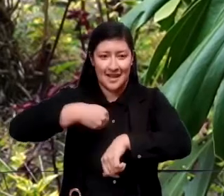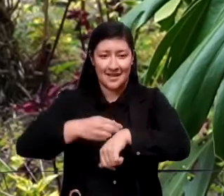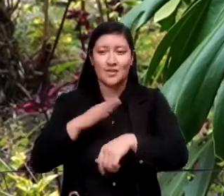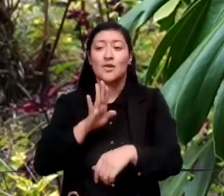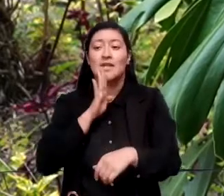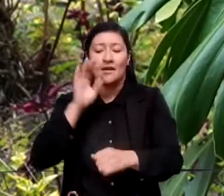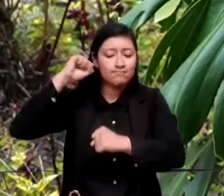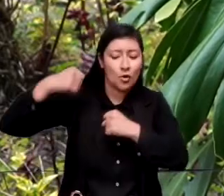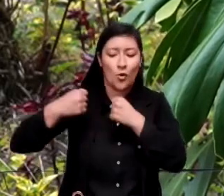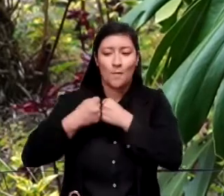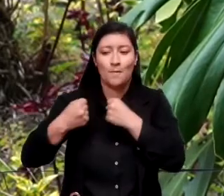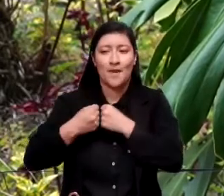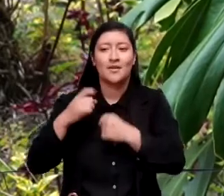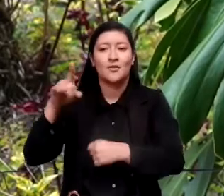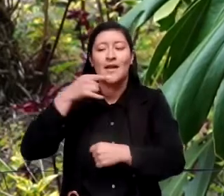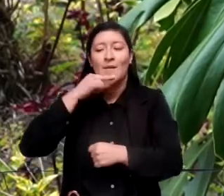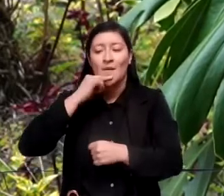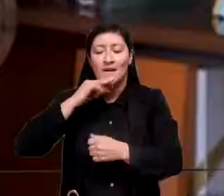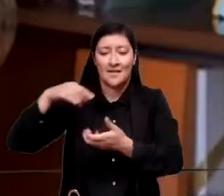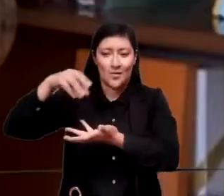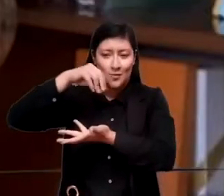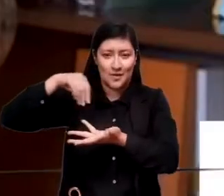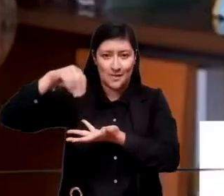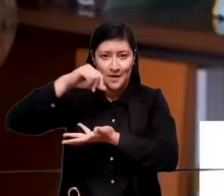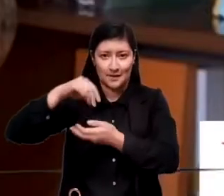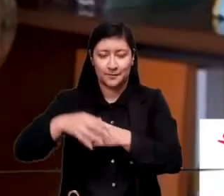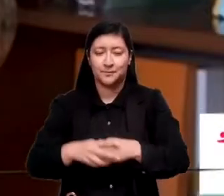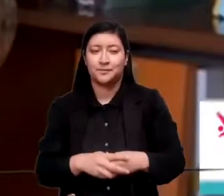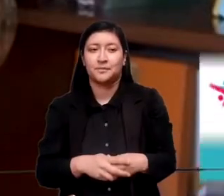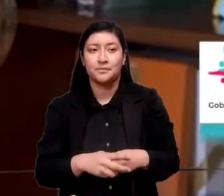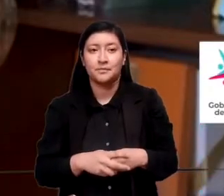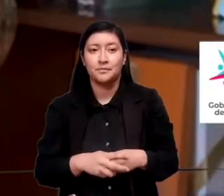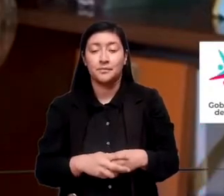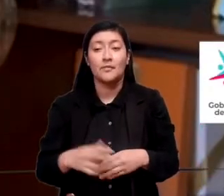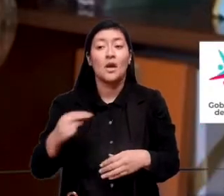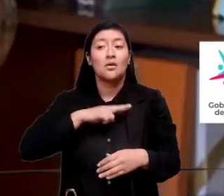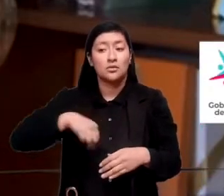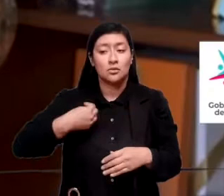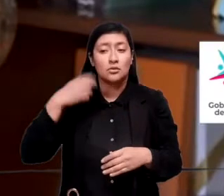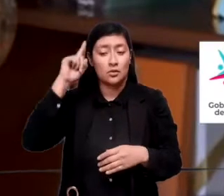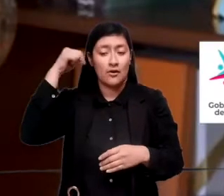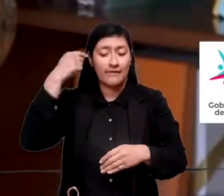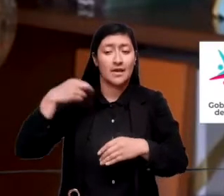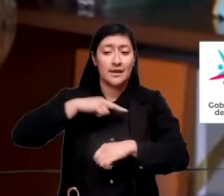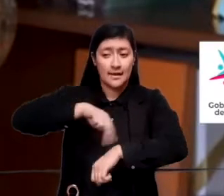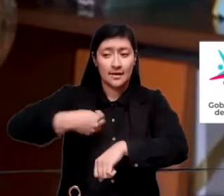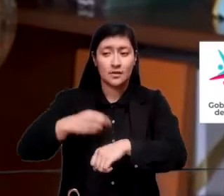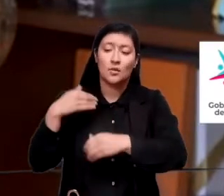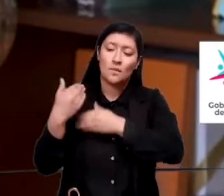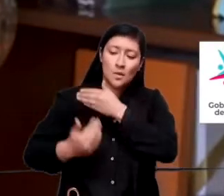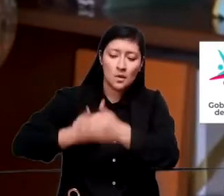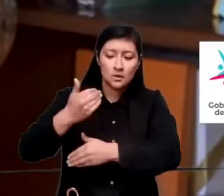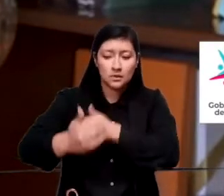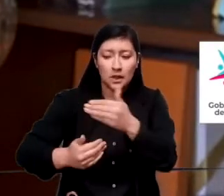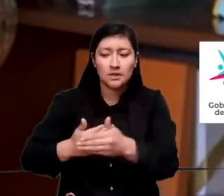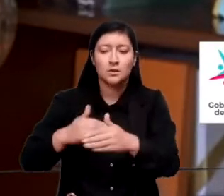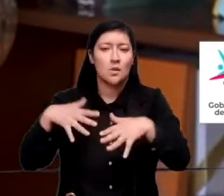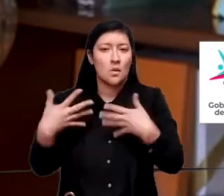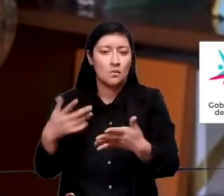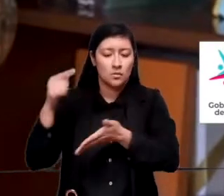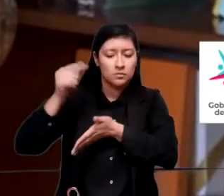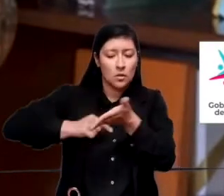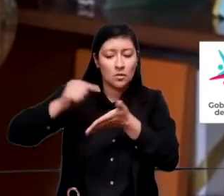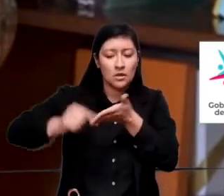con la empresa licorera de Cundinamarca. La Administración Departamental, cada vez que inicia un proceso